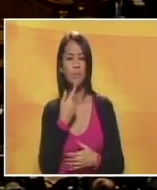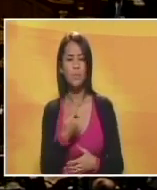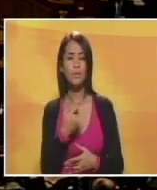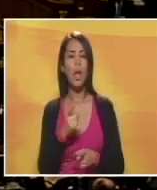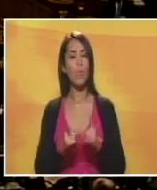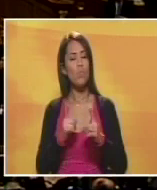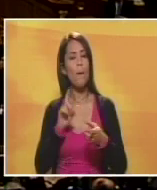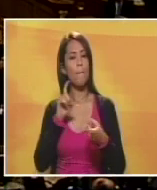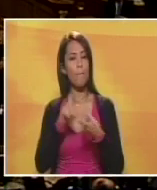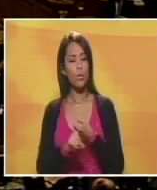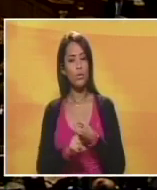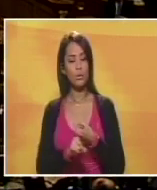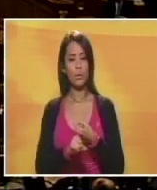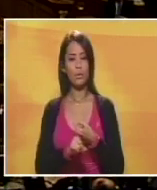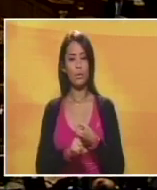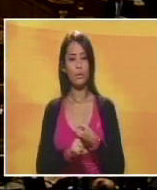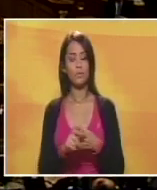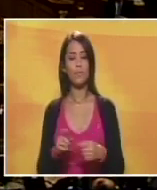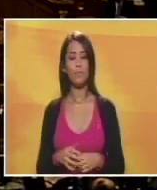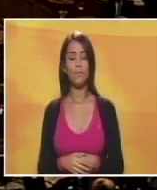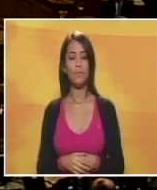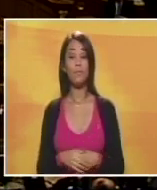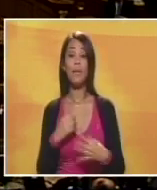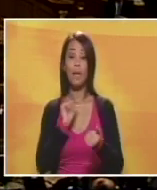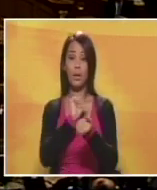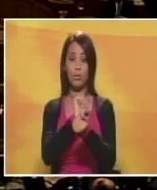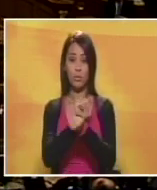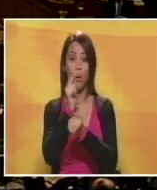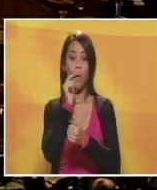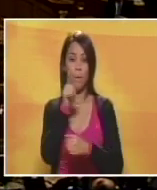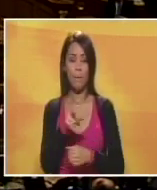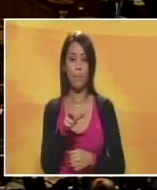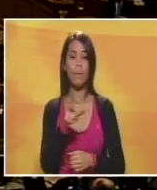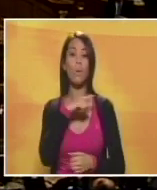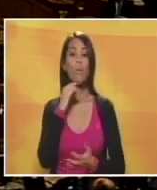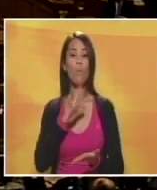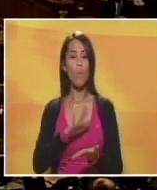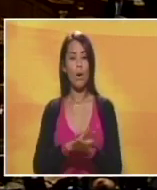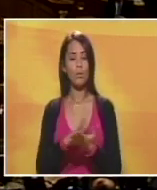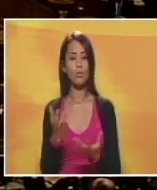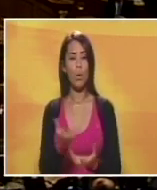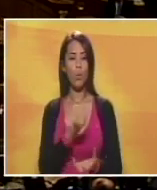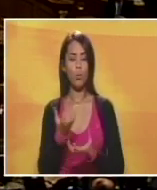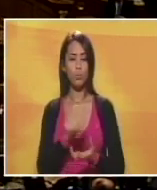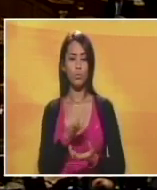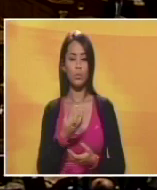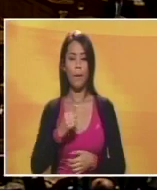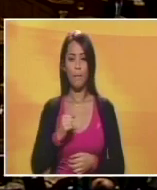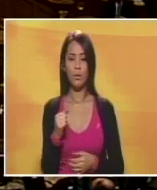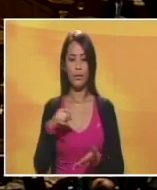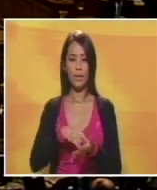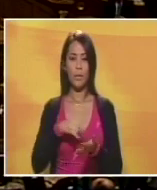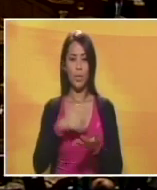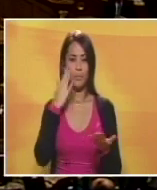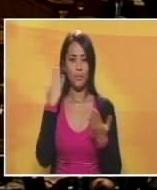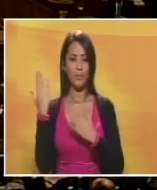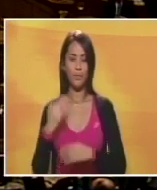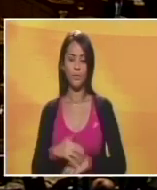las esposas de uno de los presos fallecidos en el motín de la Policía de Carabobo.